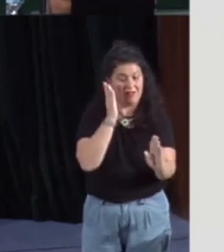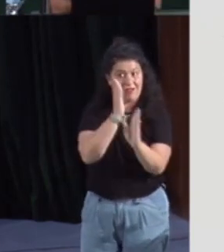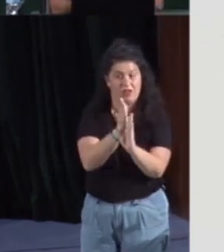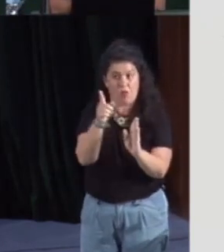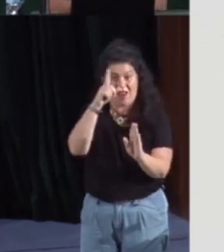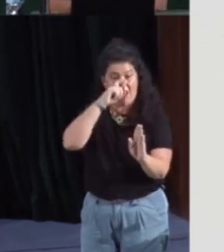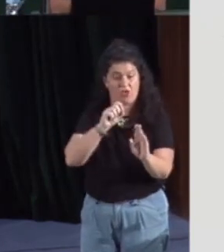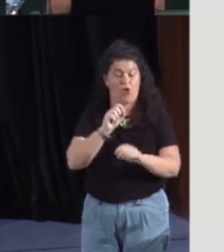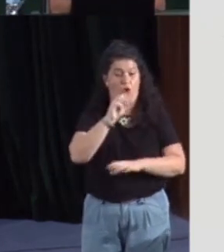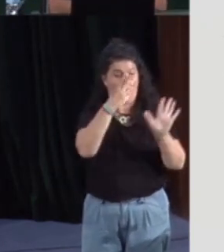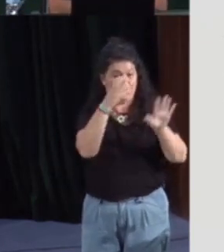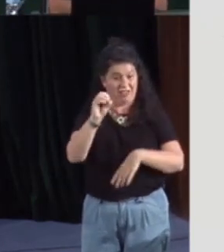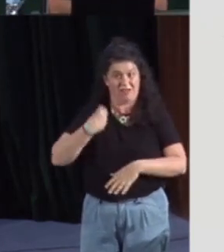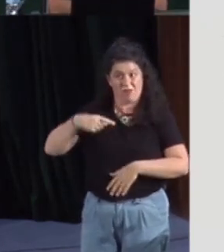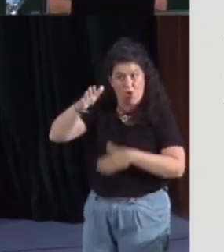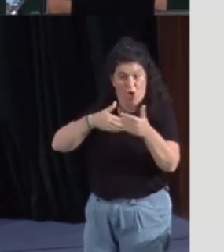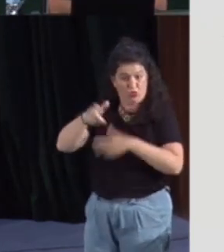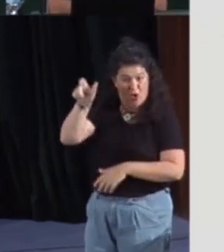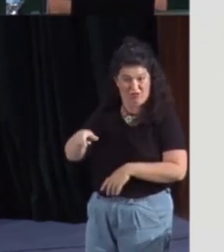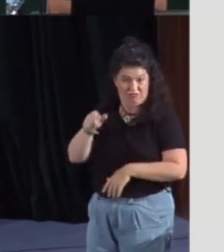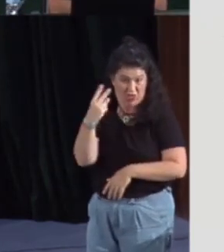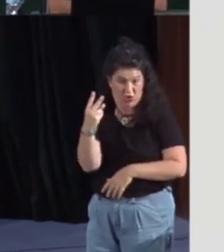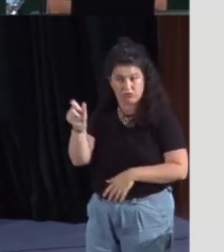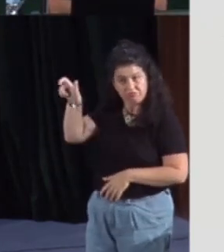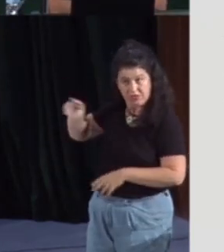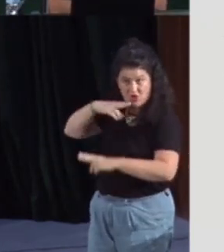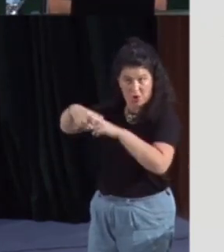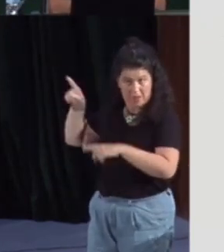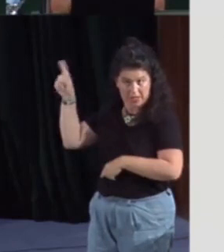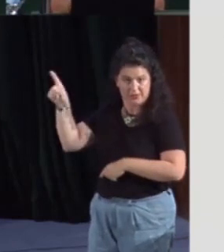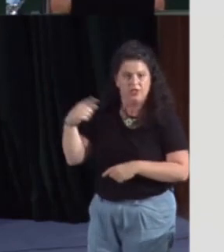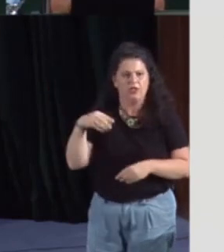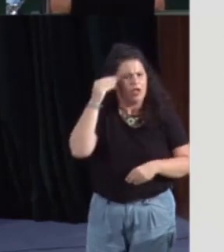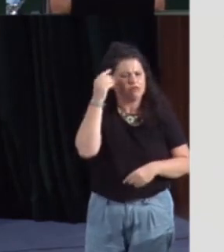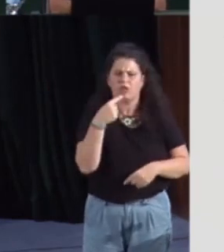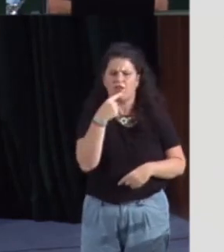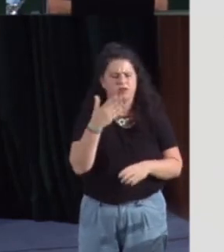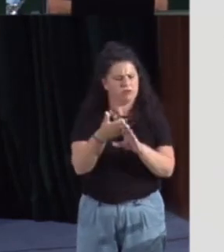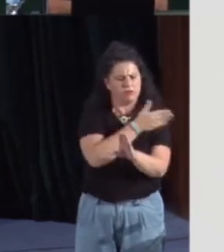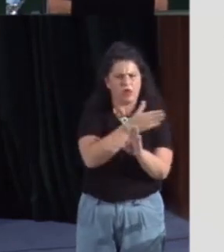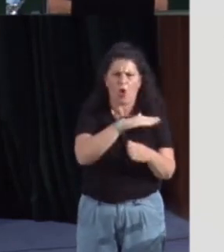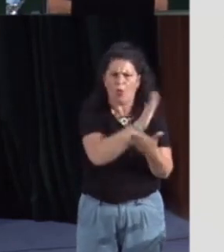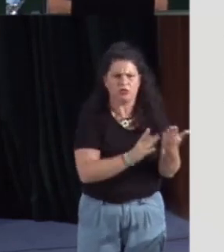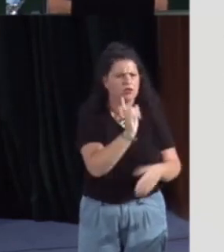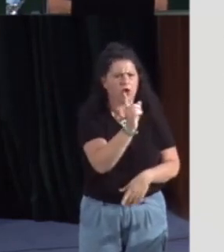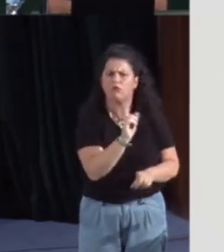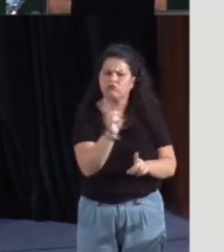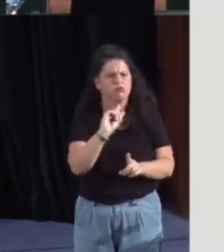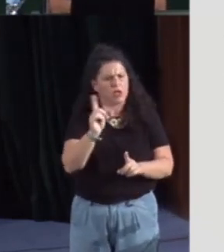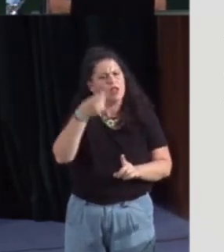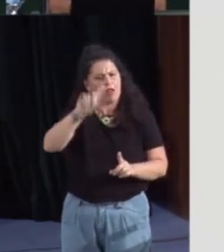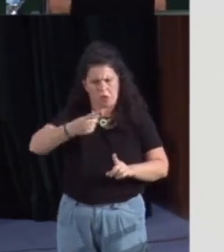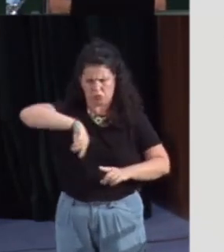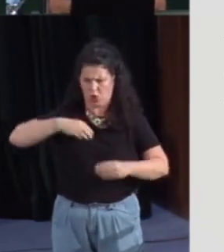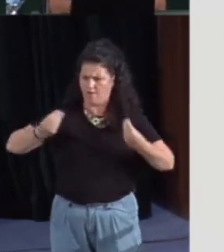puramente un recurso lingüístico que se utiliza en el lenguaje y básicamente en la poesía, a